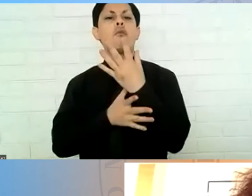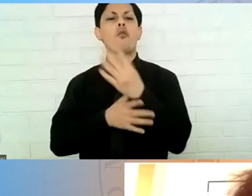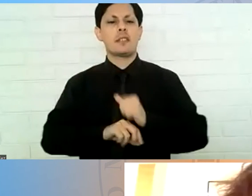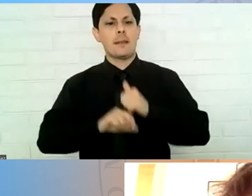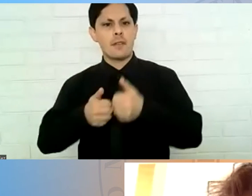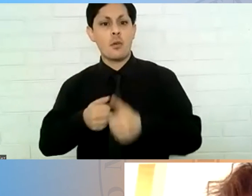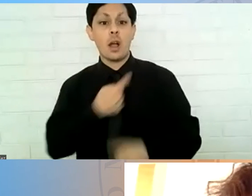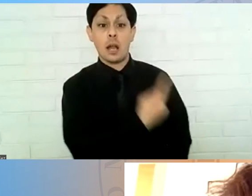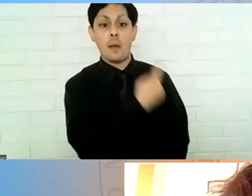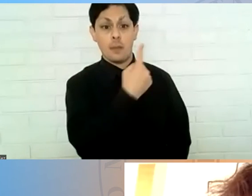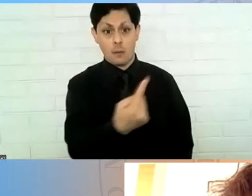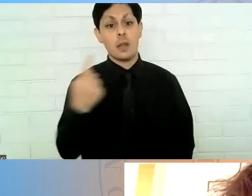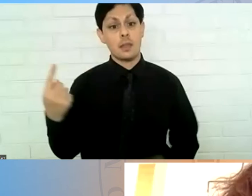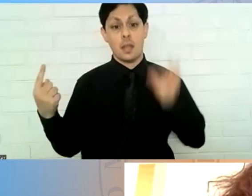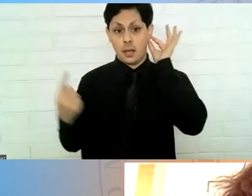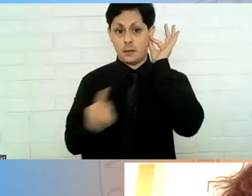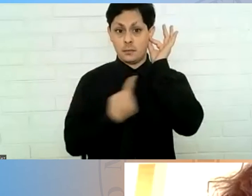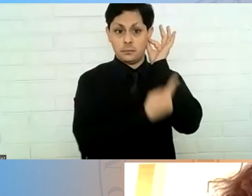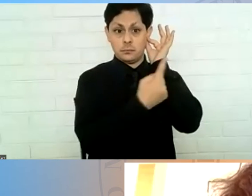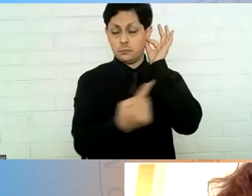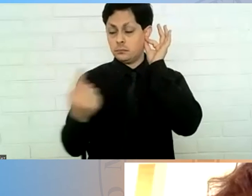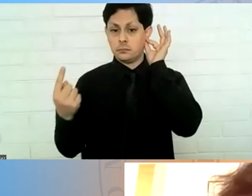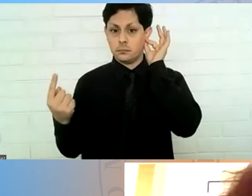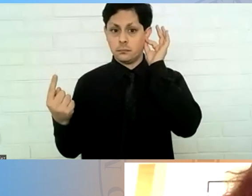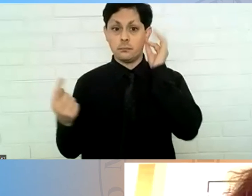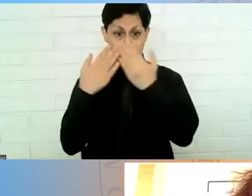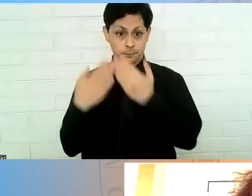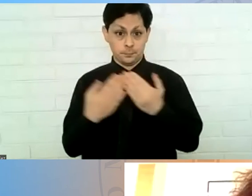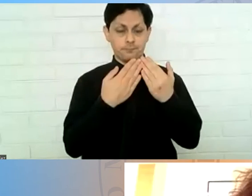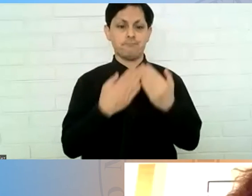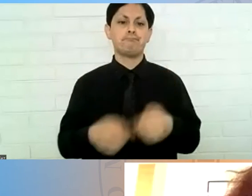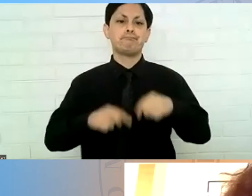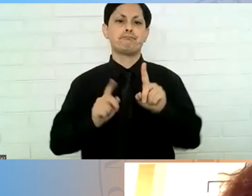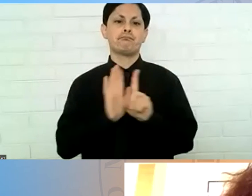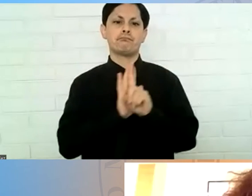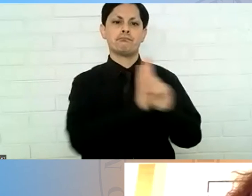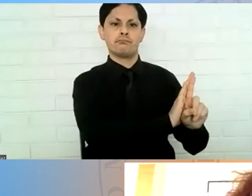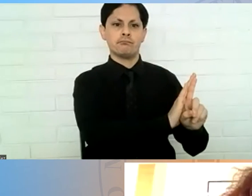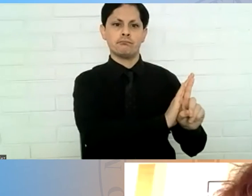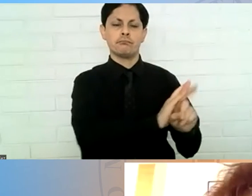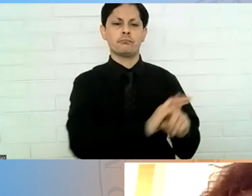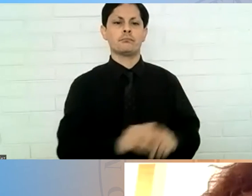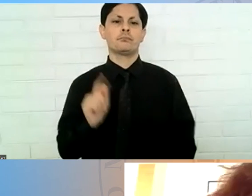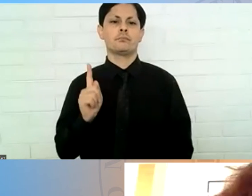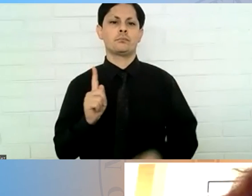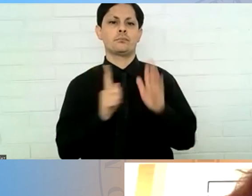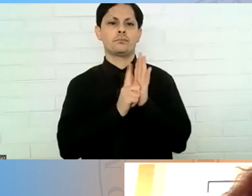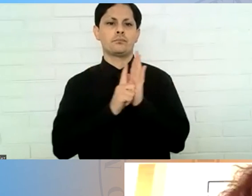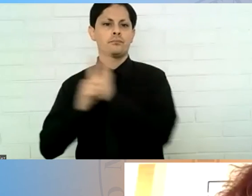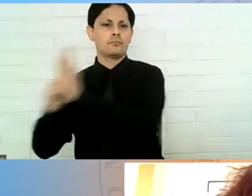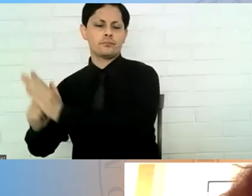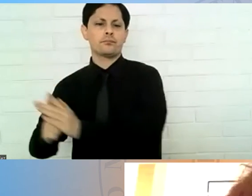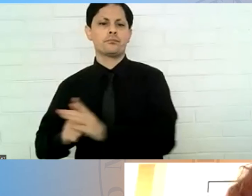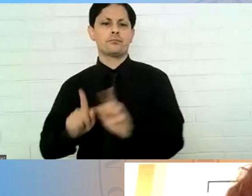Cada una de ellas, de alguna manera, cuando recogemos, ha sido segregada de una u otra forma. Lo han vivenciado, lo han experimentado, y